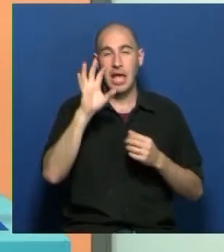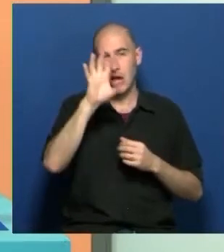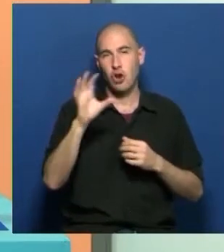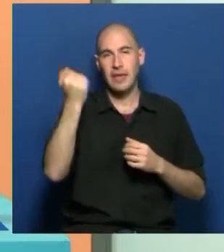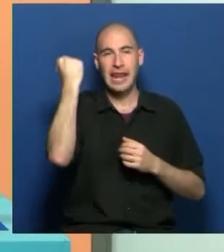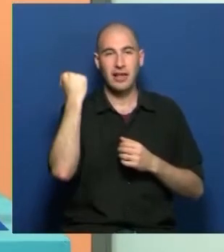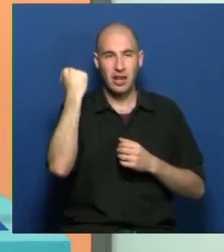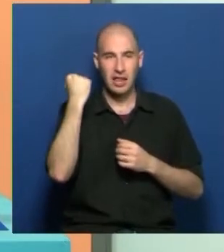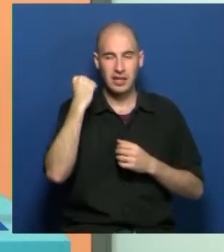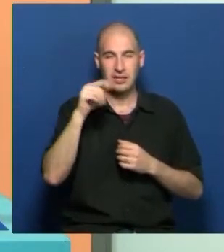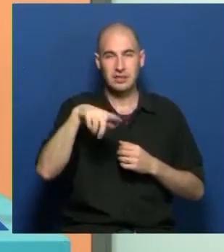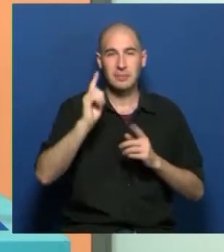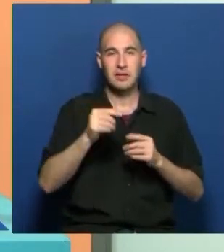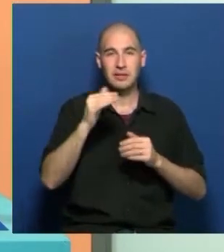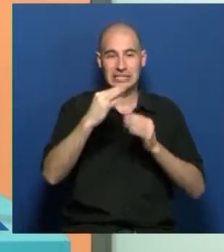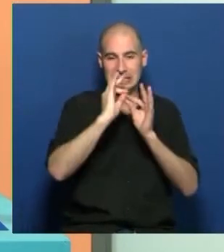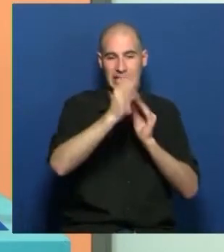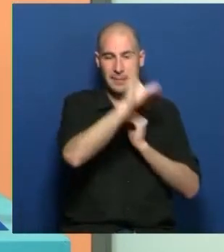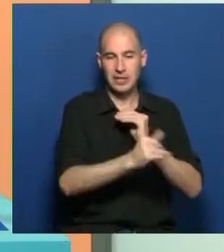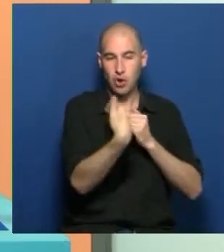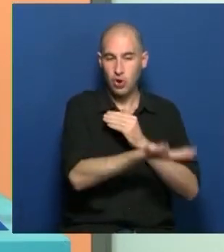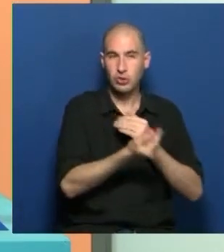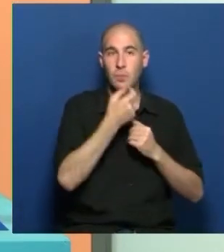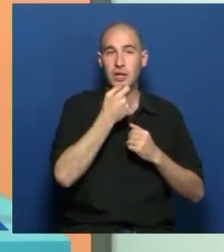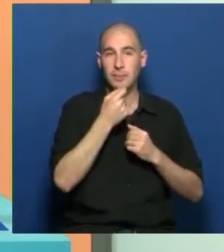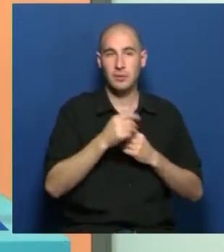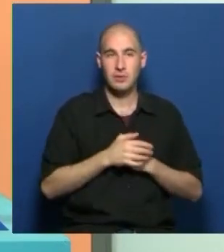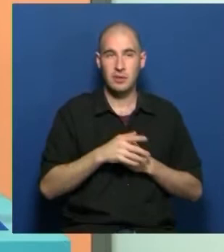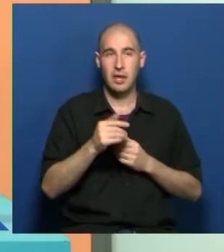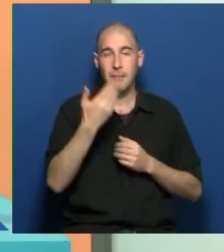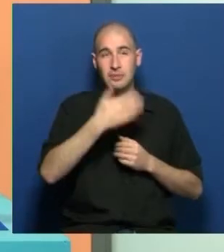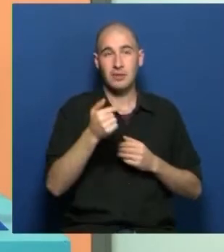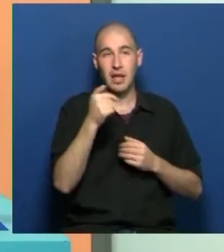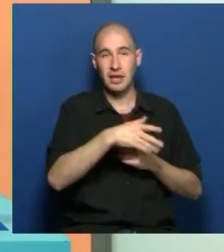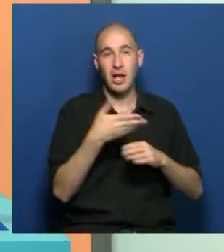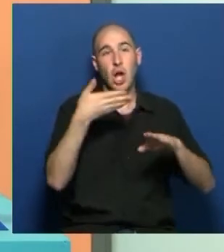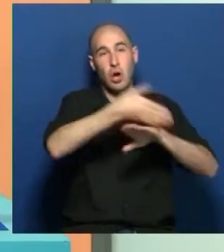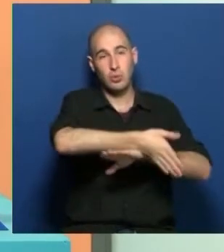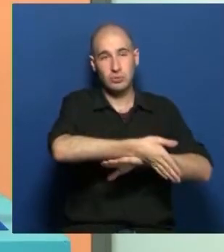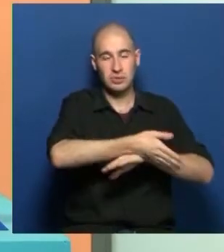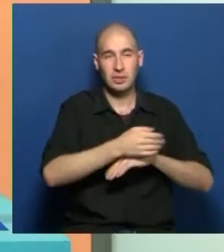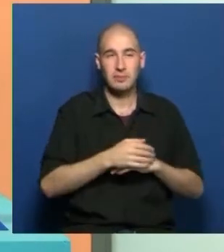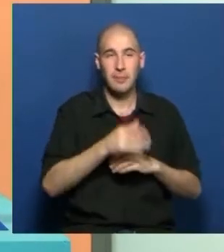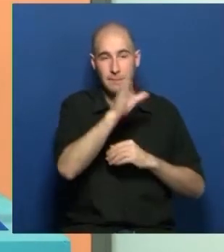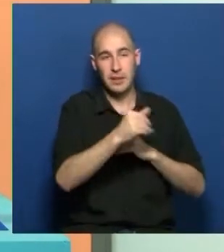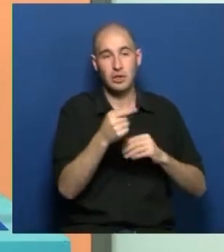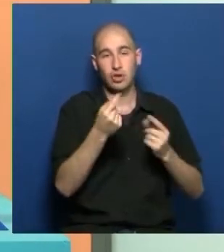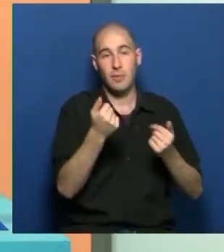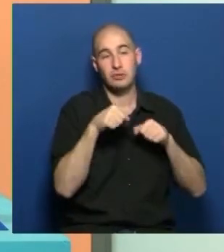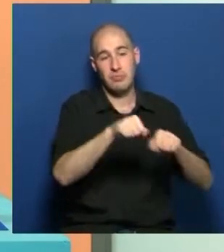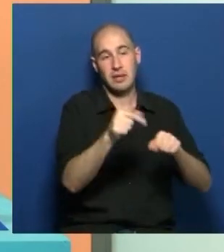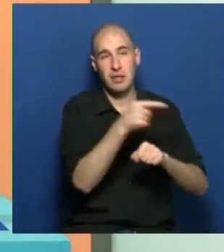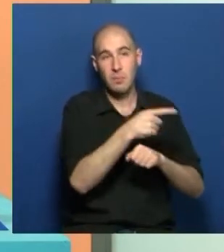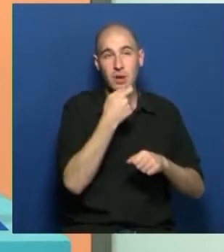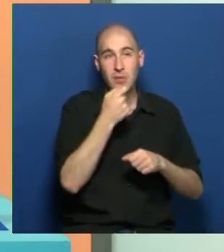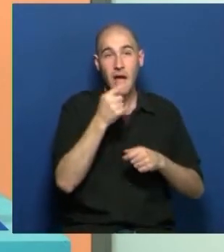economías regionales y sobre todo las que son fronterizas. Claro. Porque si no, la verdad que ya la gente va a empezar hasta a cruzar la frontera para comprar el supermercado.